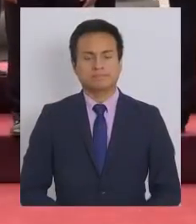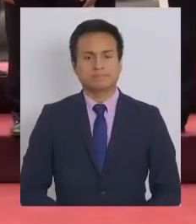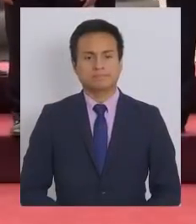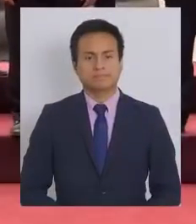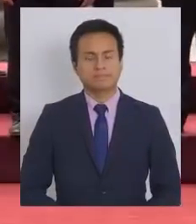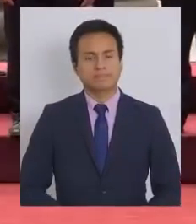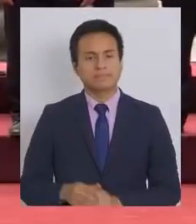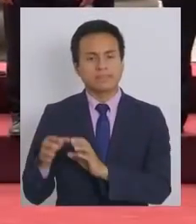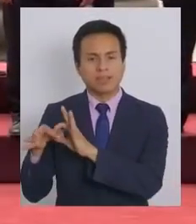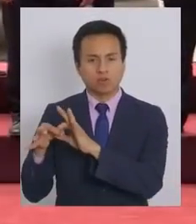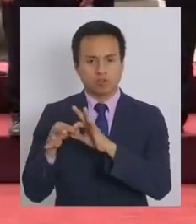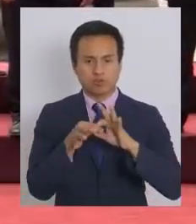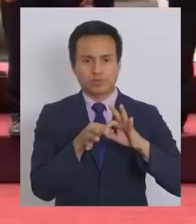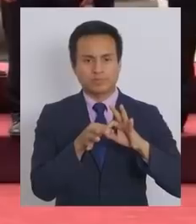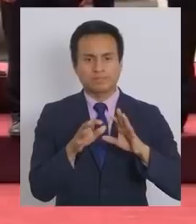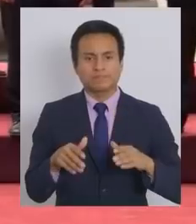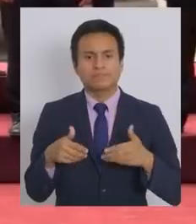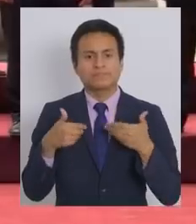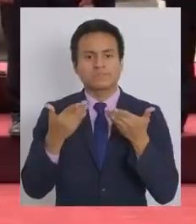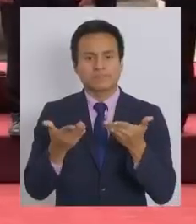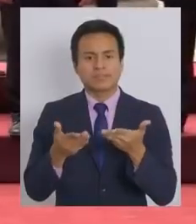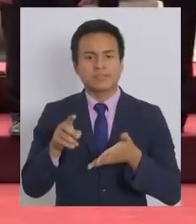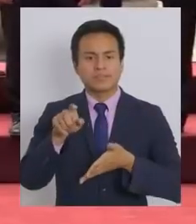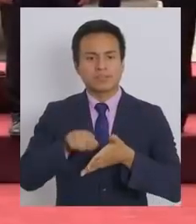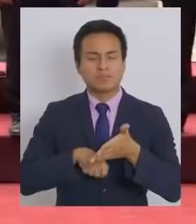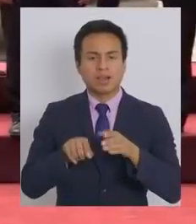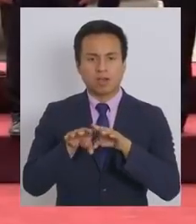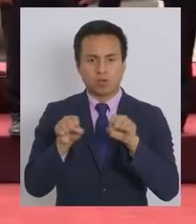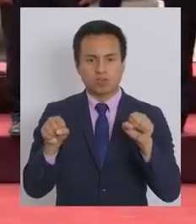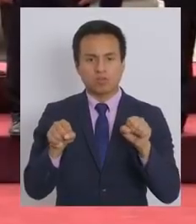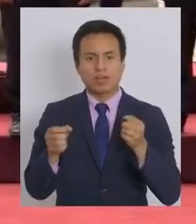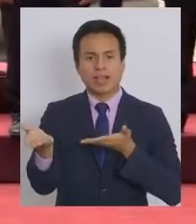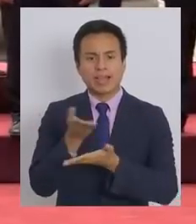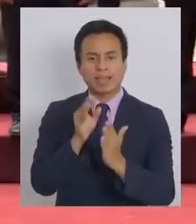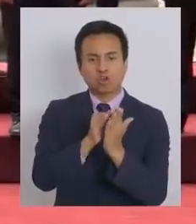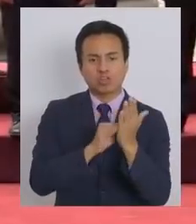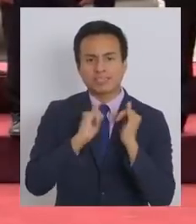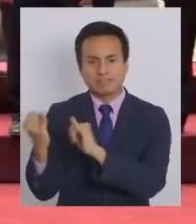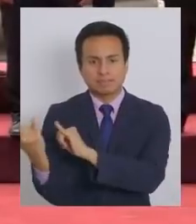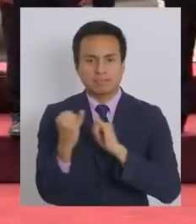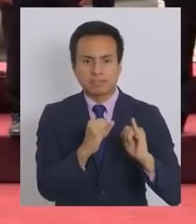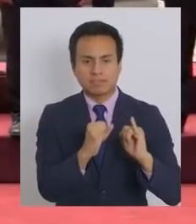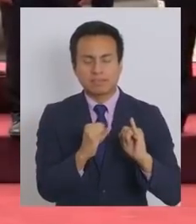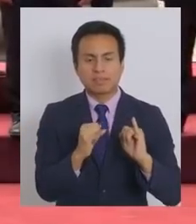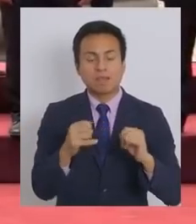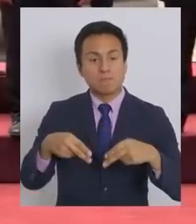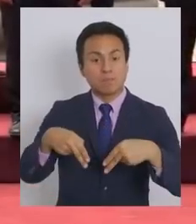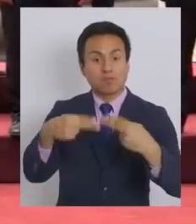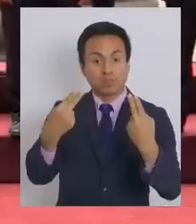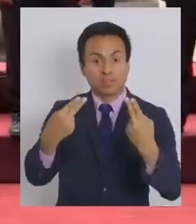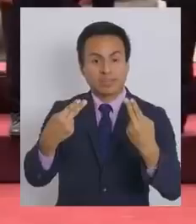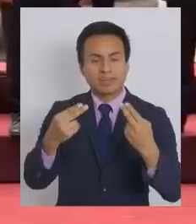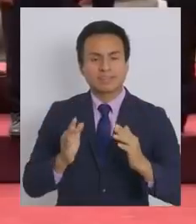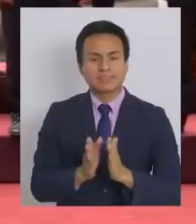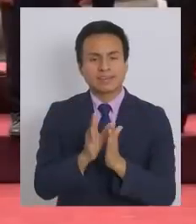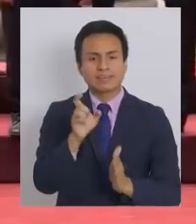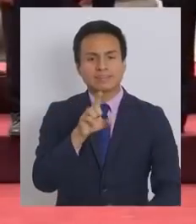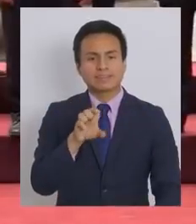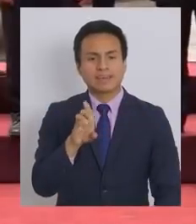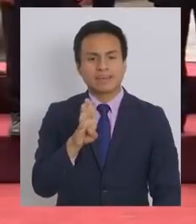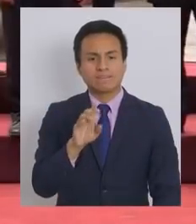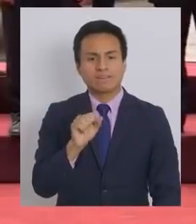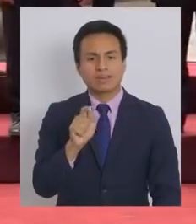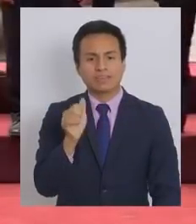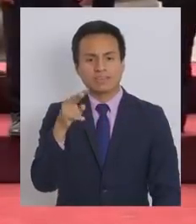A continuación, se llevará a cabo la firma de acuerdo por canje de notas para establecer en el paso fronterizo San Sebastián